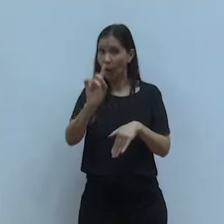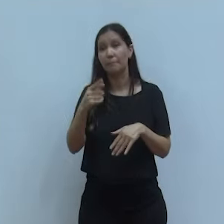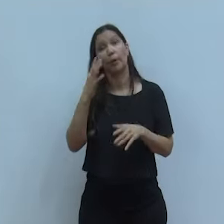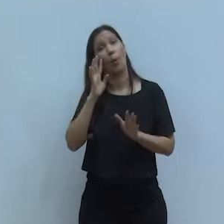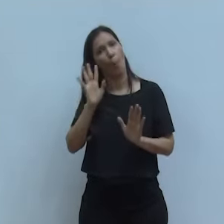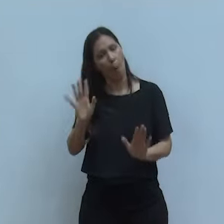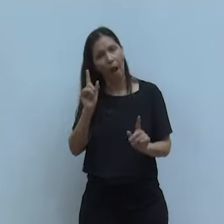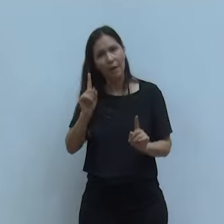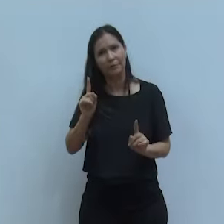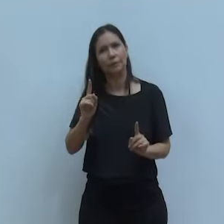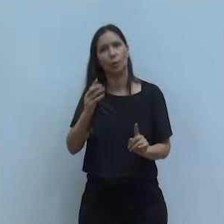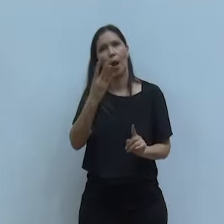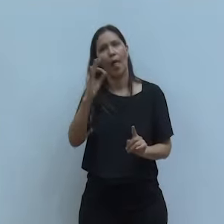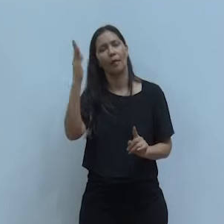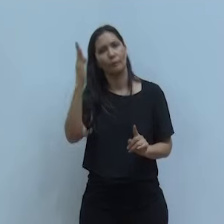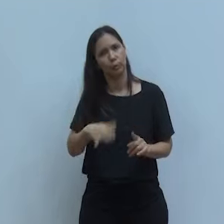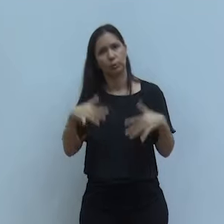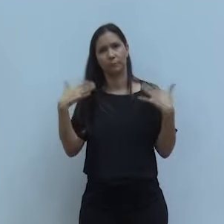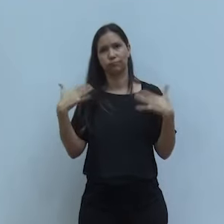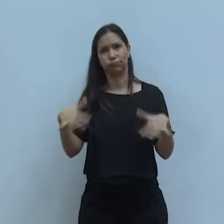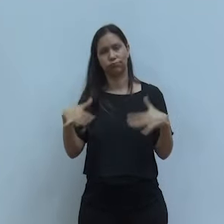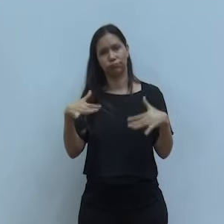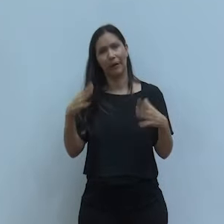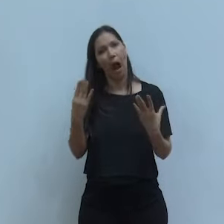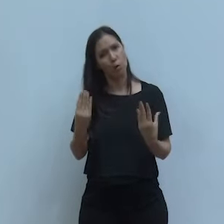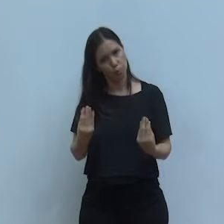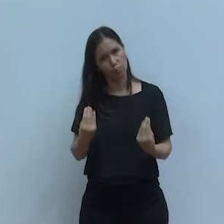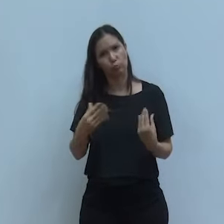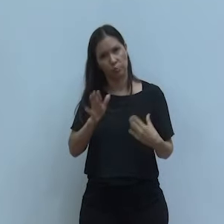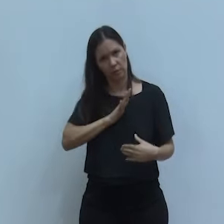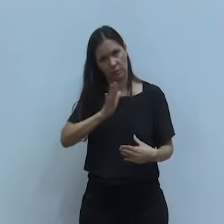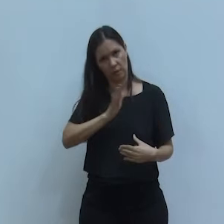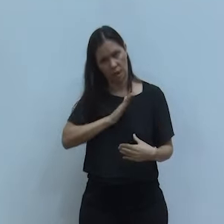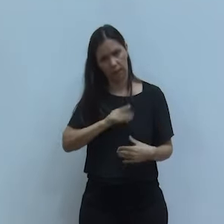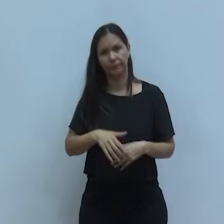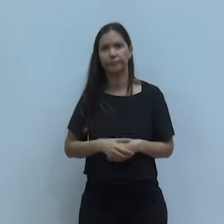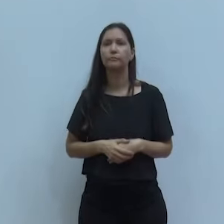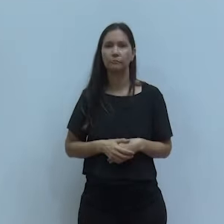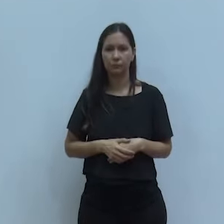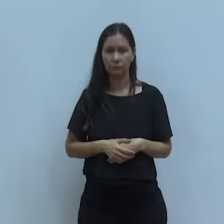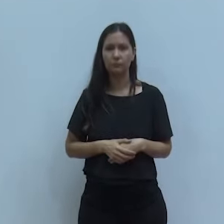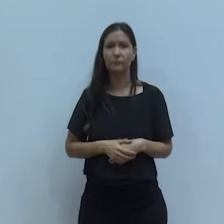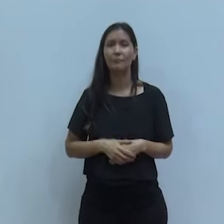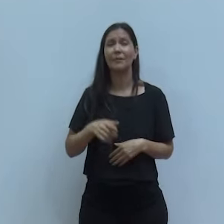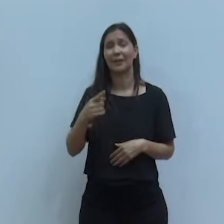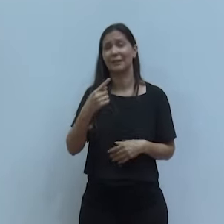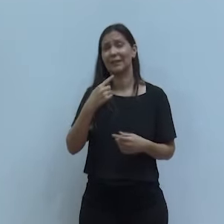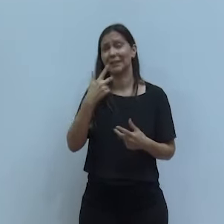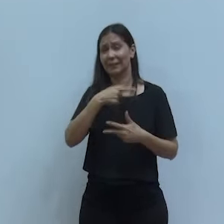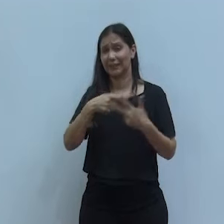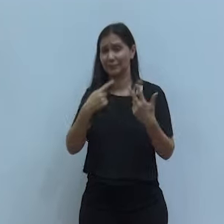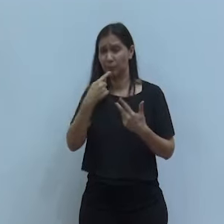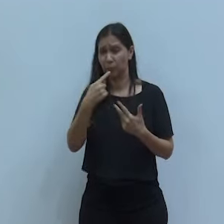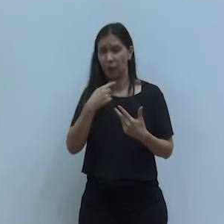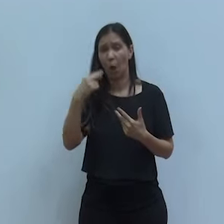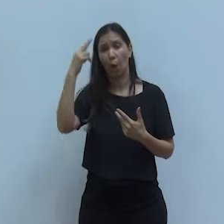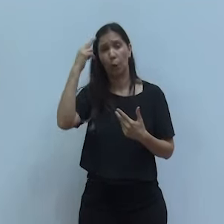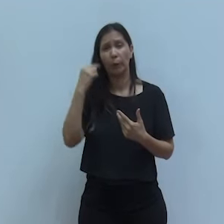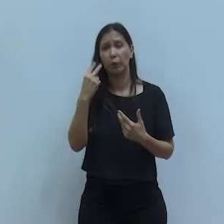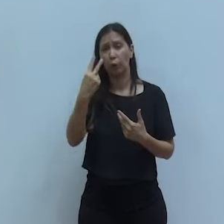asustador y la opinión sobre el menemismo con esas tres preguntas históricas podemos prever el 92 con un 92 por